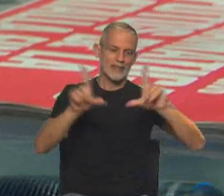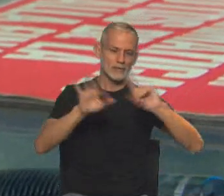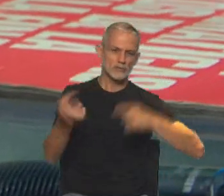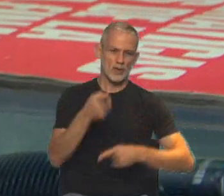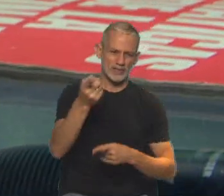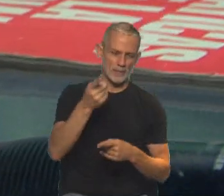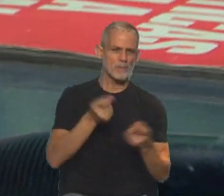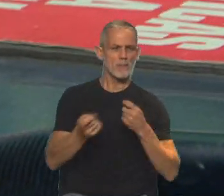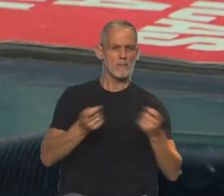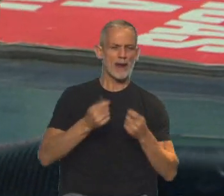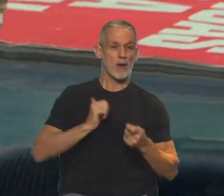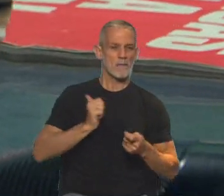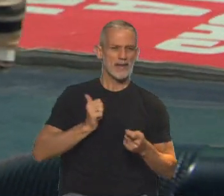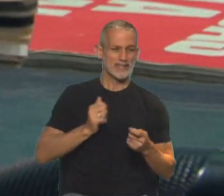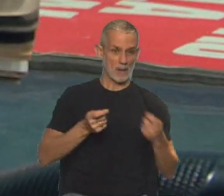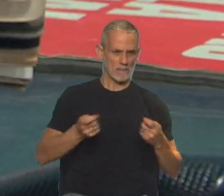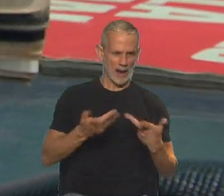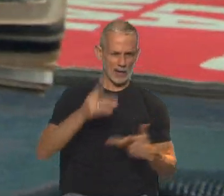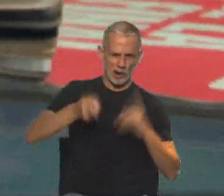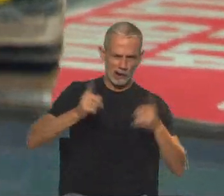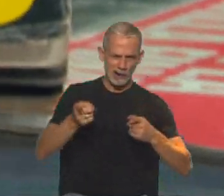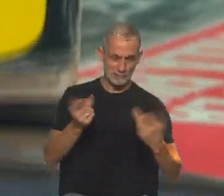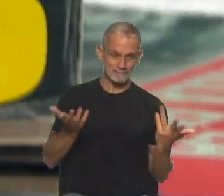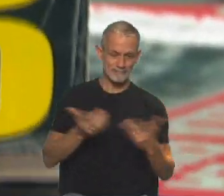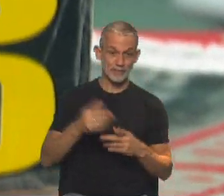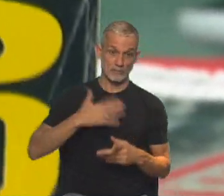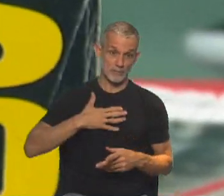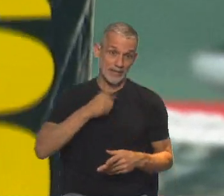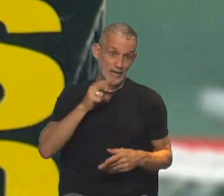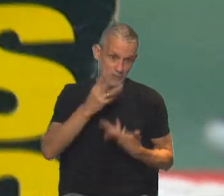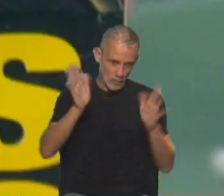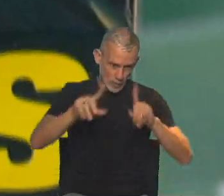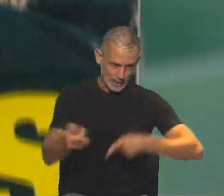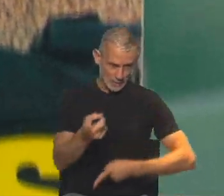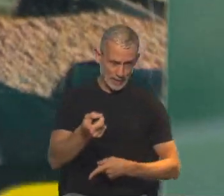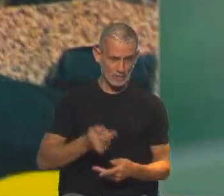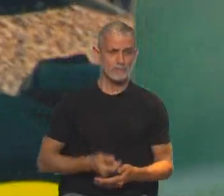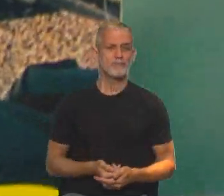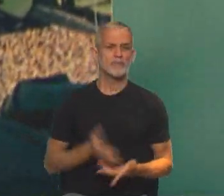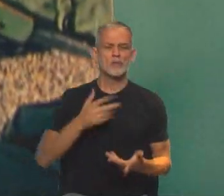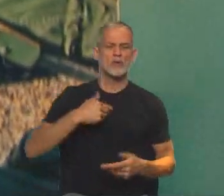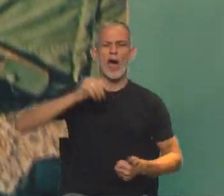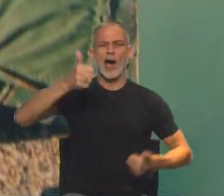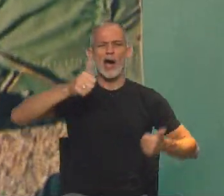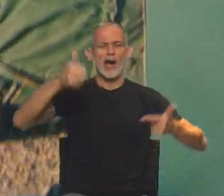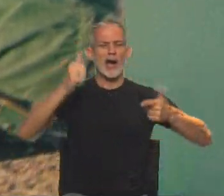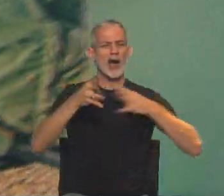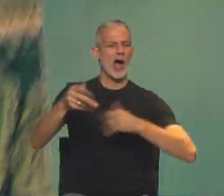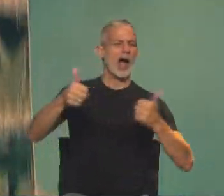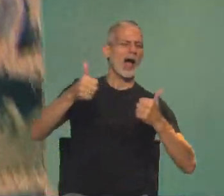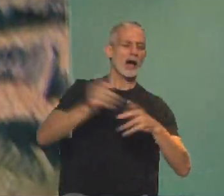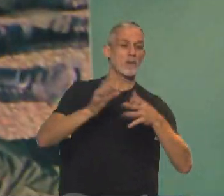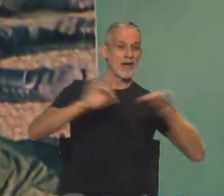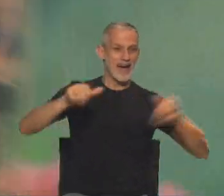bajo el dominio de la dictadura, el nuestro también. Estamos ganando, ¿no? Que también era una